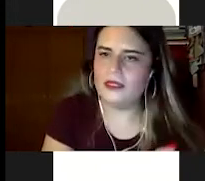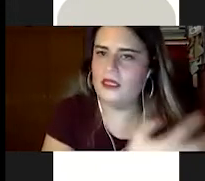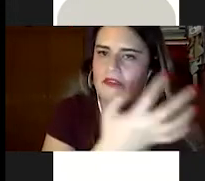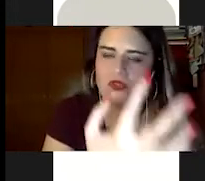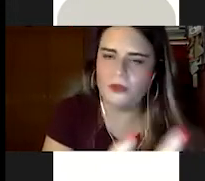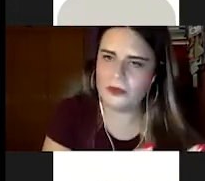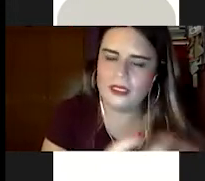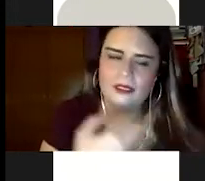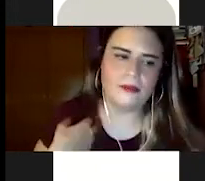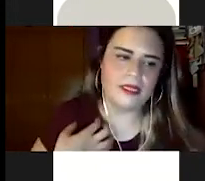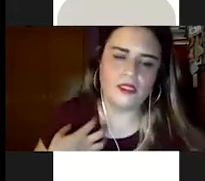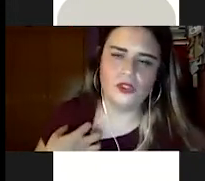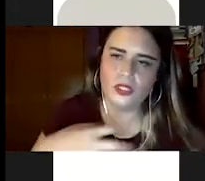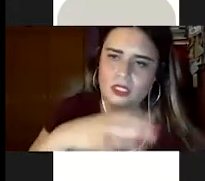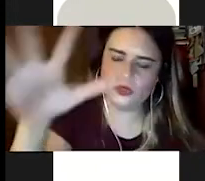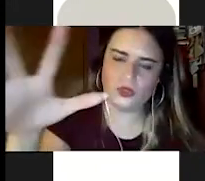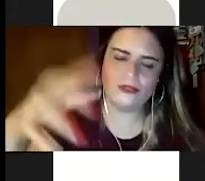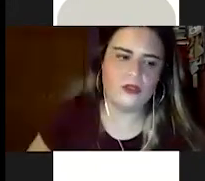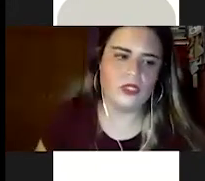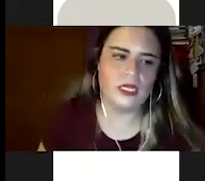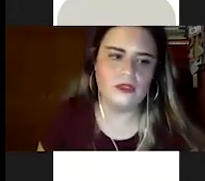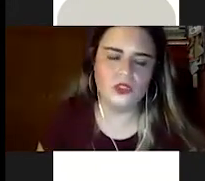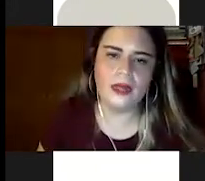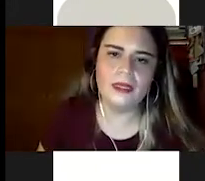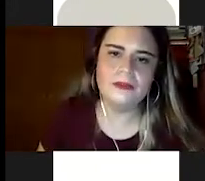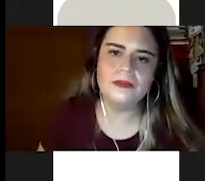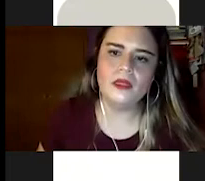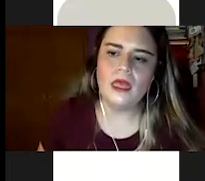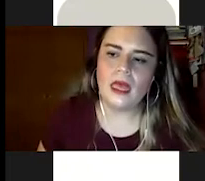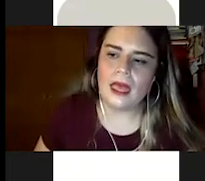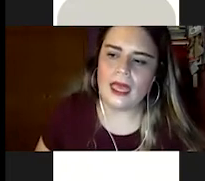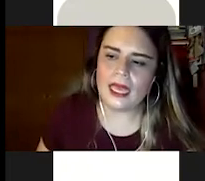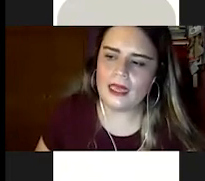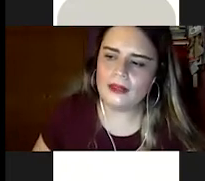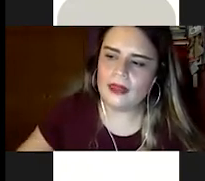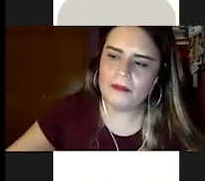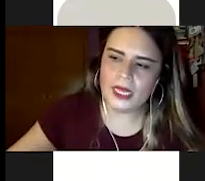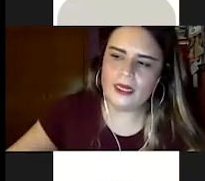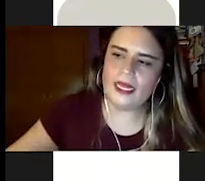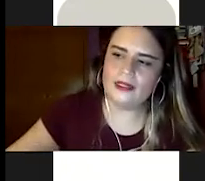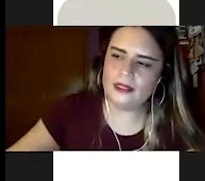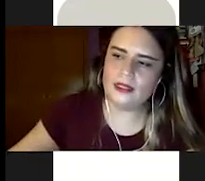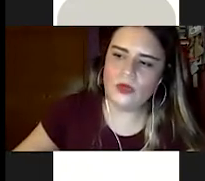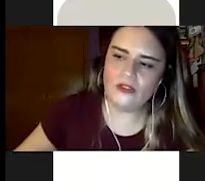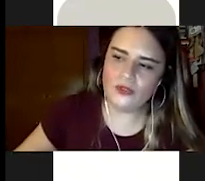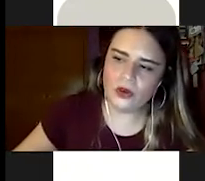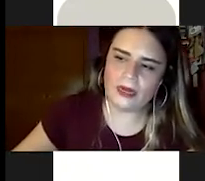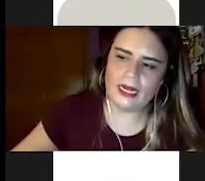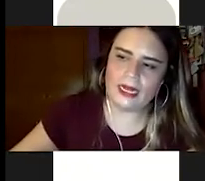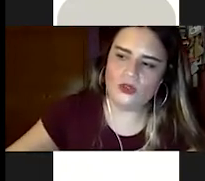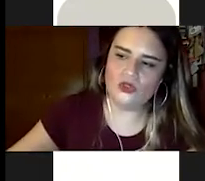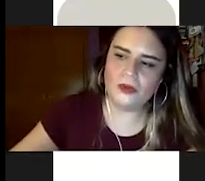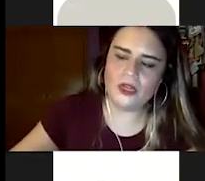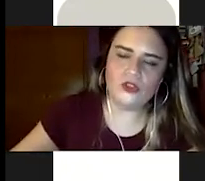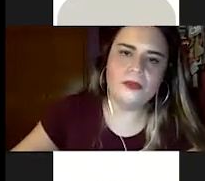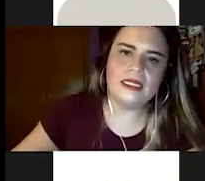propias cifras, sus propias interpretaciones, estos gráficos que les mostraba. Y también existe una forma en la que